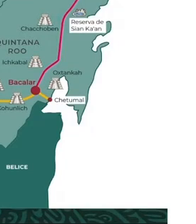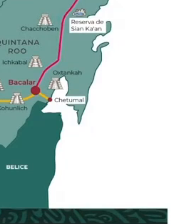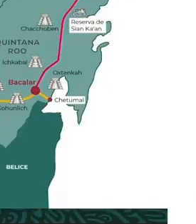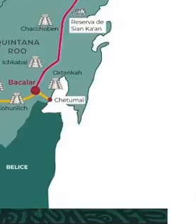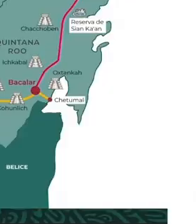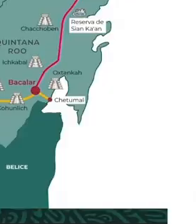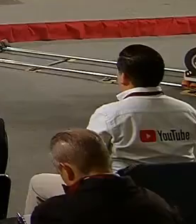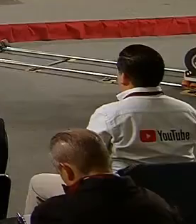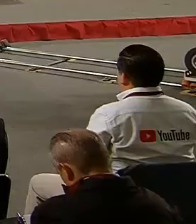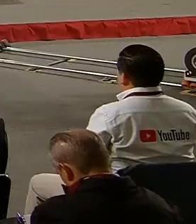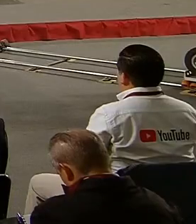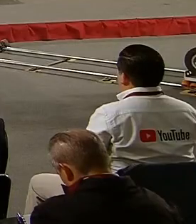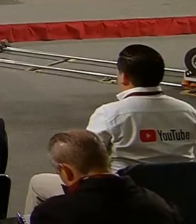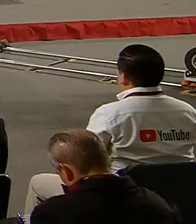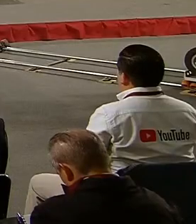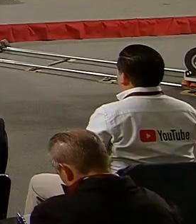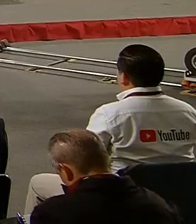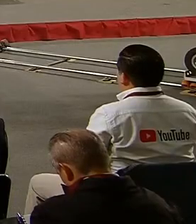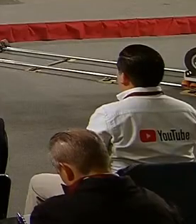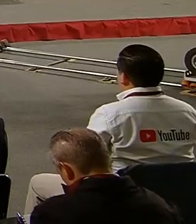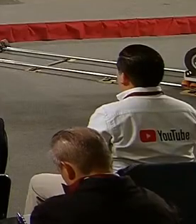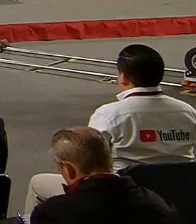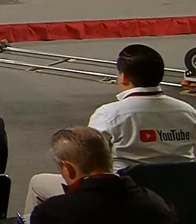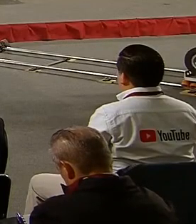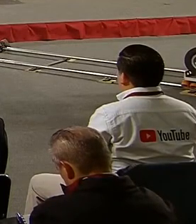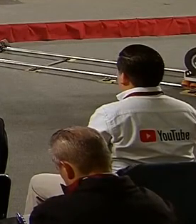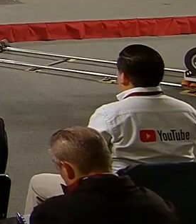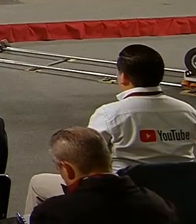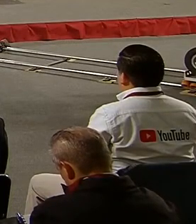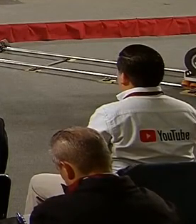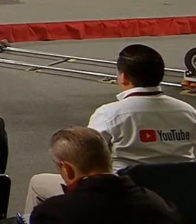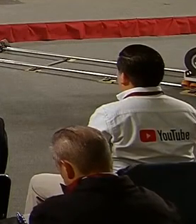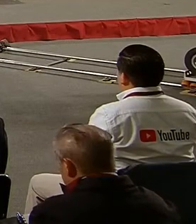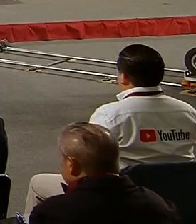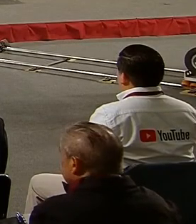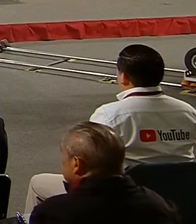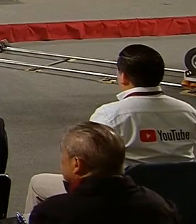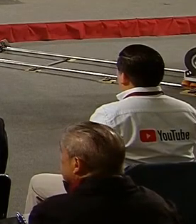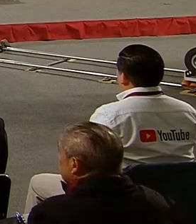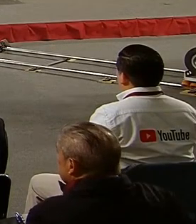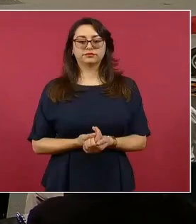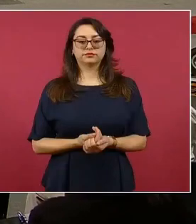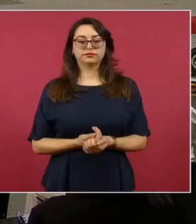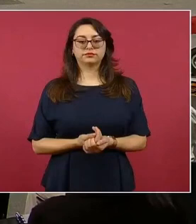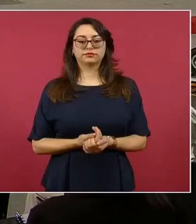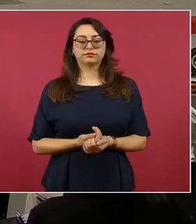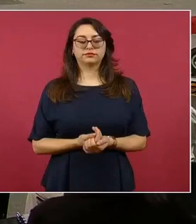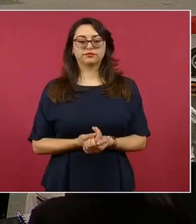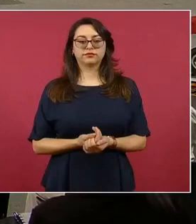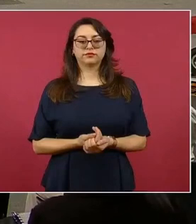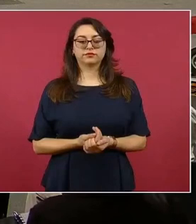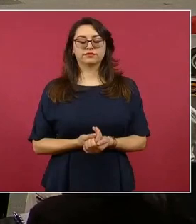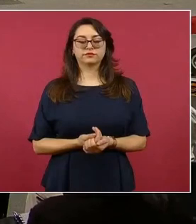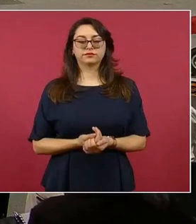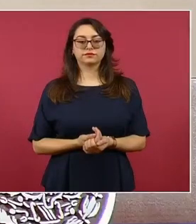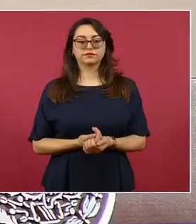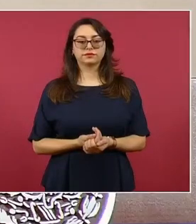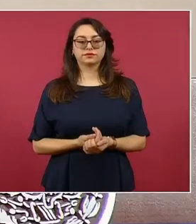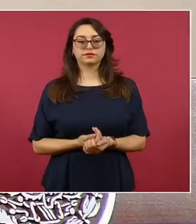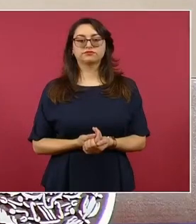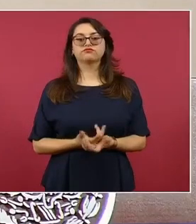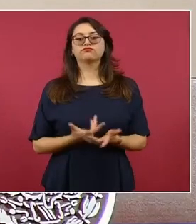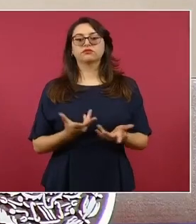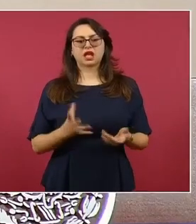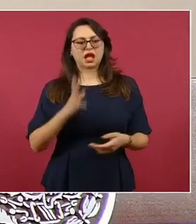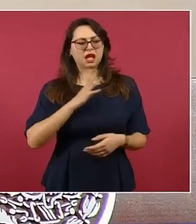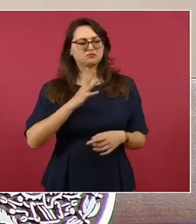georreferenciados y recuperados para su investigación. Incluye cimientos,